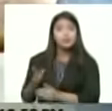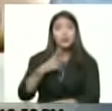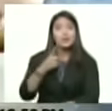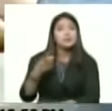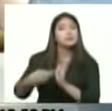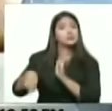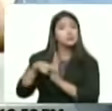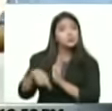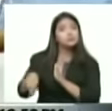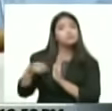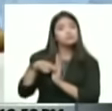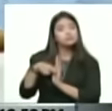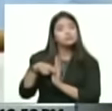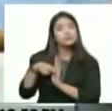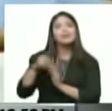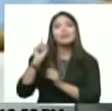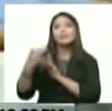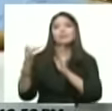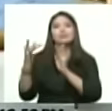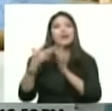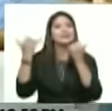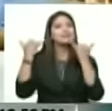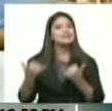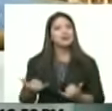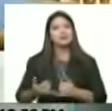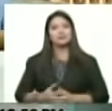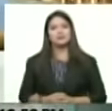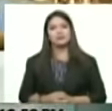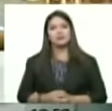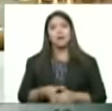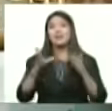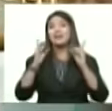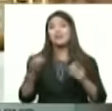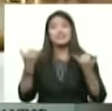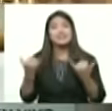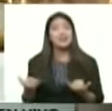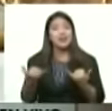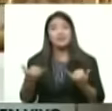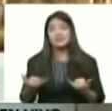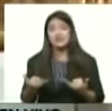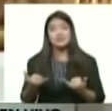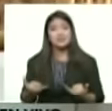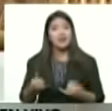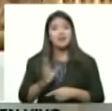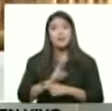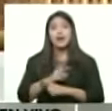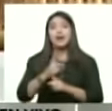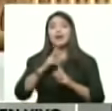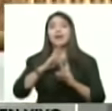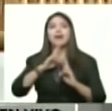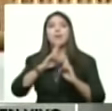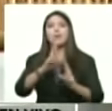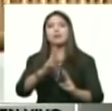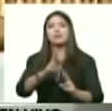Faría, es que articulemos el mecanismo para que la toma de decisiones sea en tiempo real y el impacto de la decisión